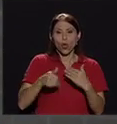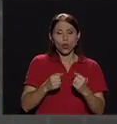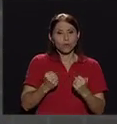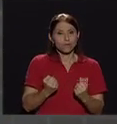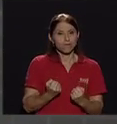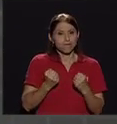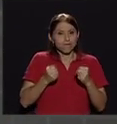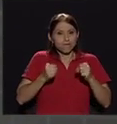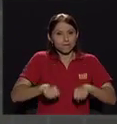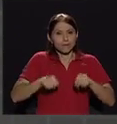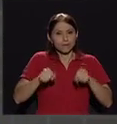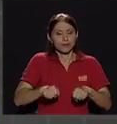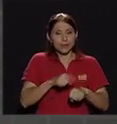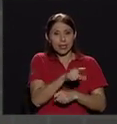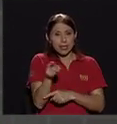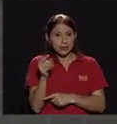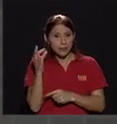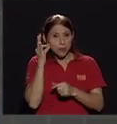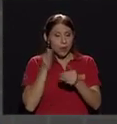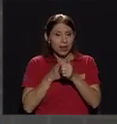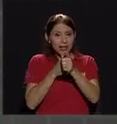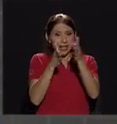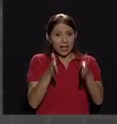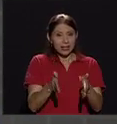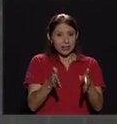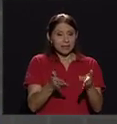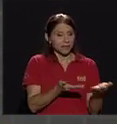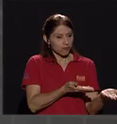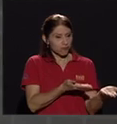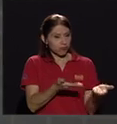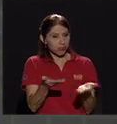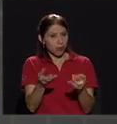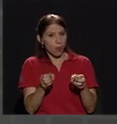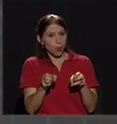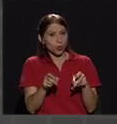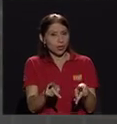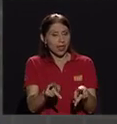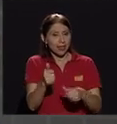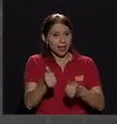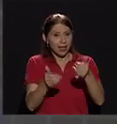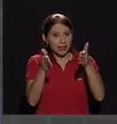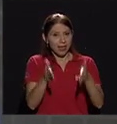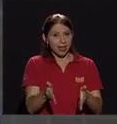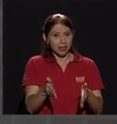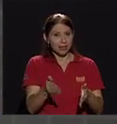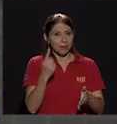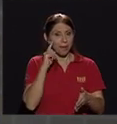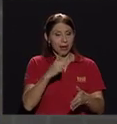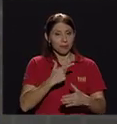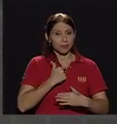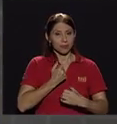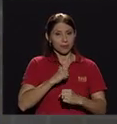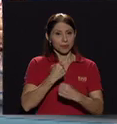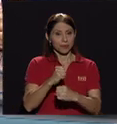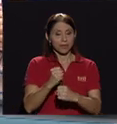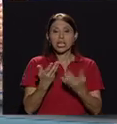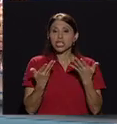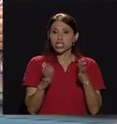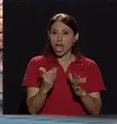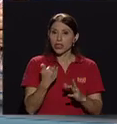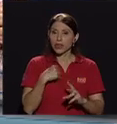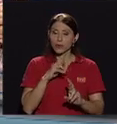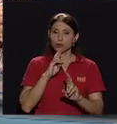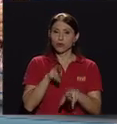les dieran la oportunidad de participar como candidatas, especialmente a los puestos de alcaldías. Los resultados ya